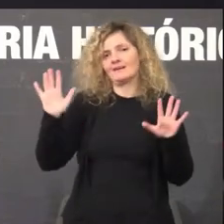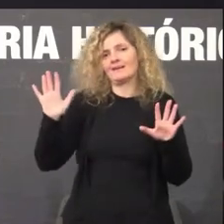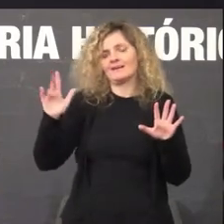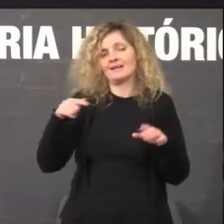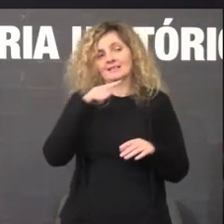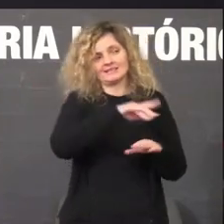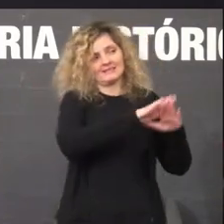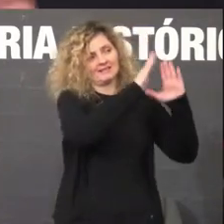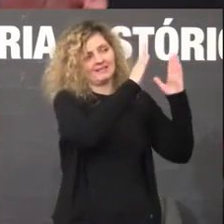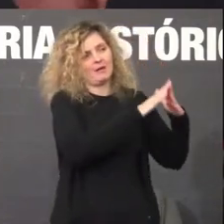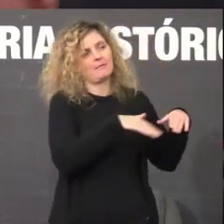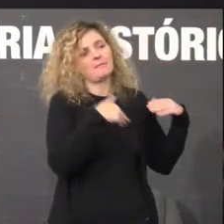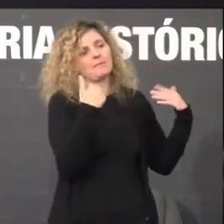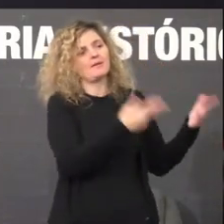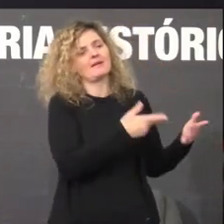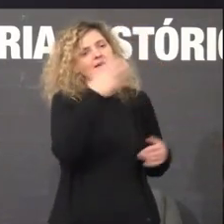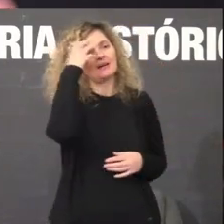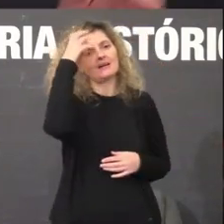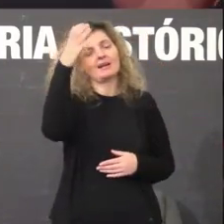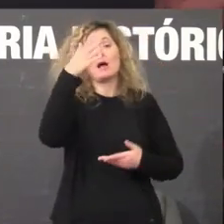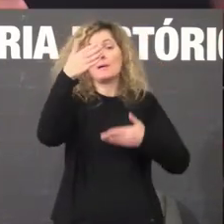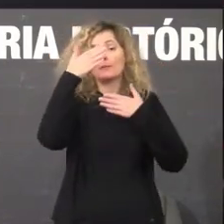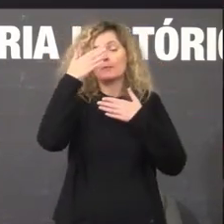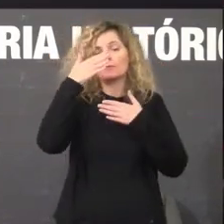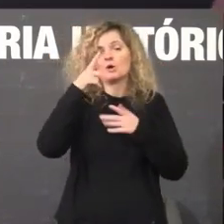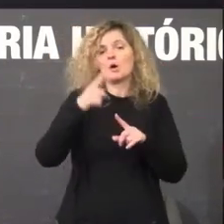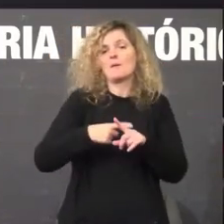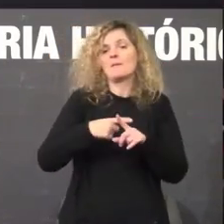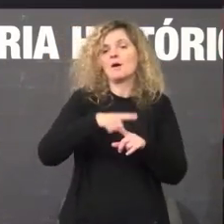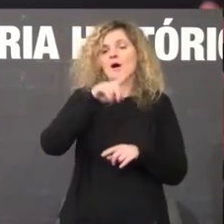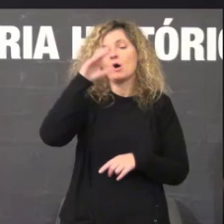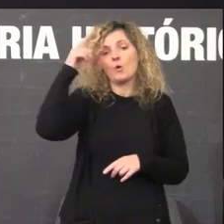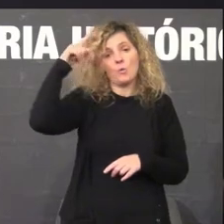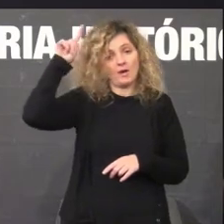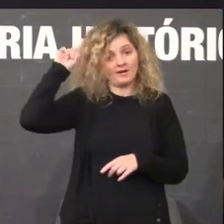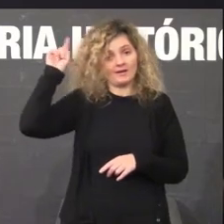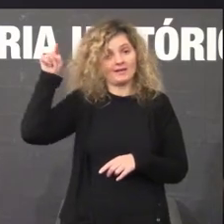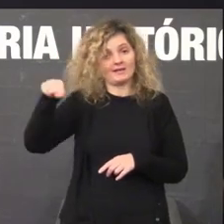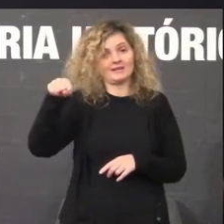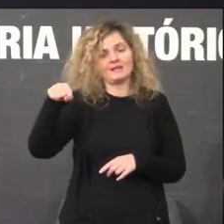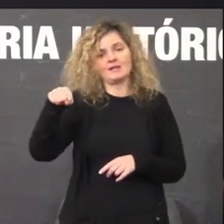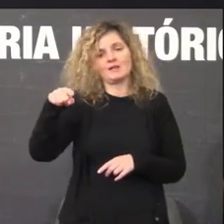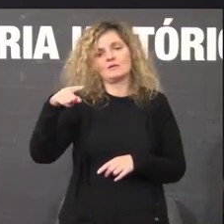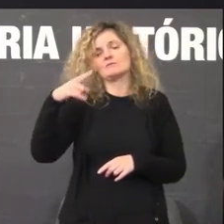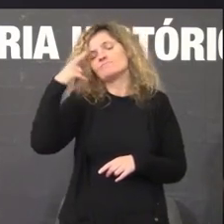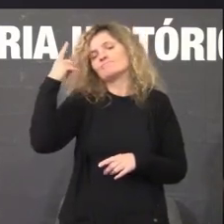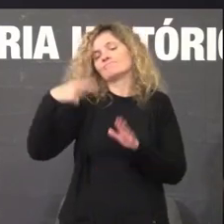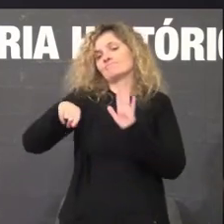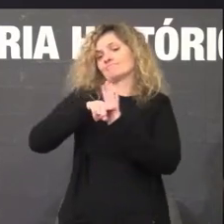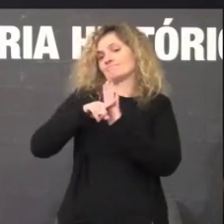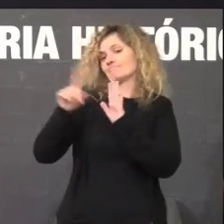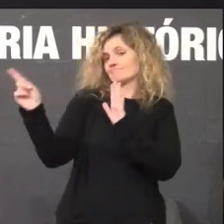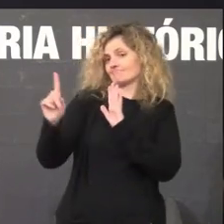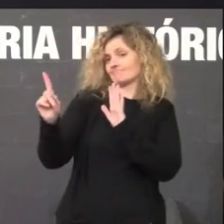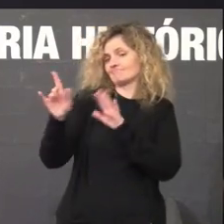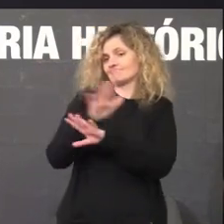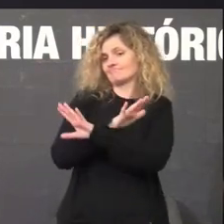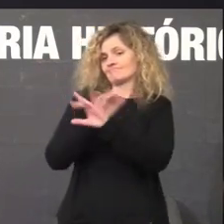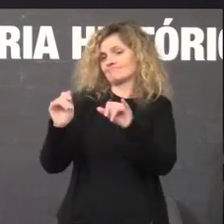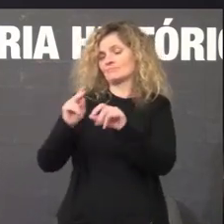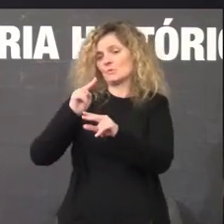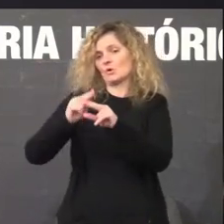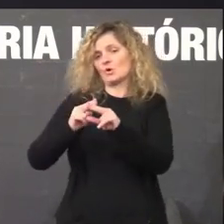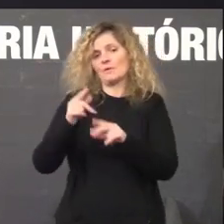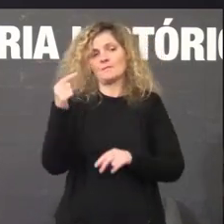esa casa se la regaló el rey de Marruecos a su primo Juan Carlos. Y para que no figurara, la pusieron